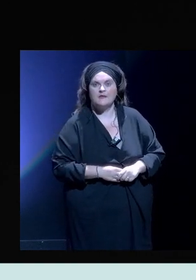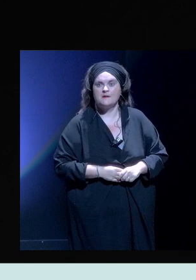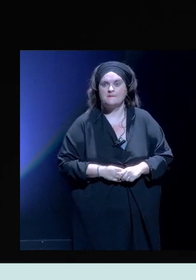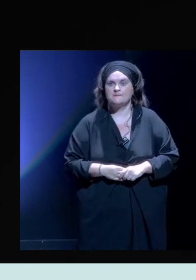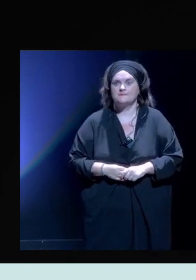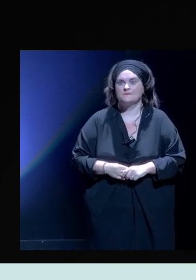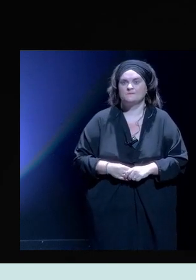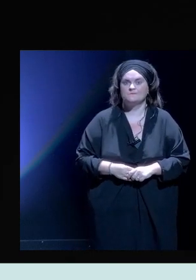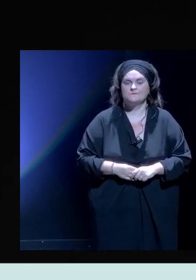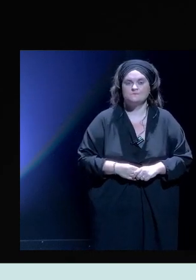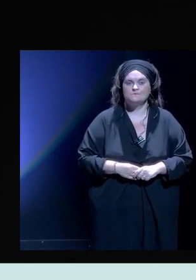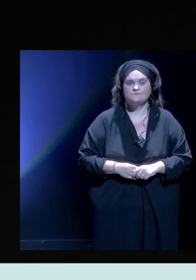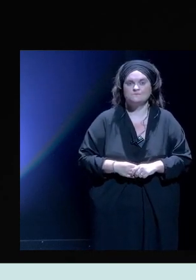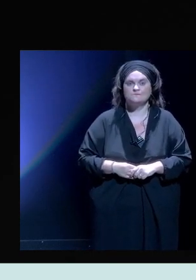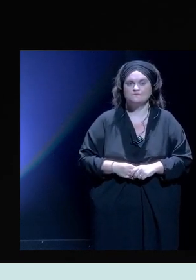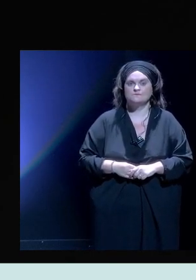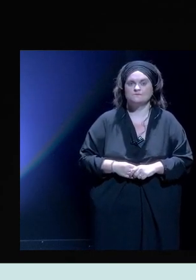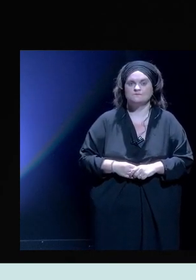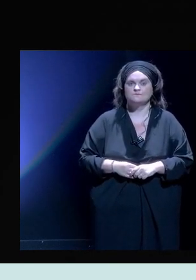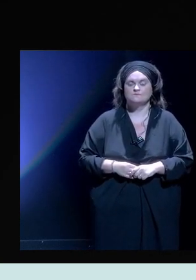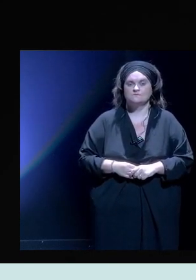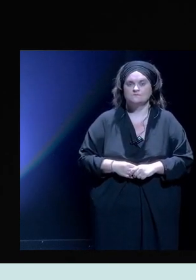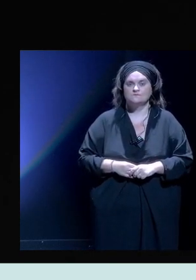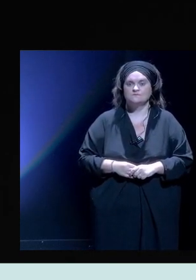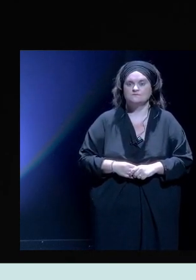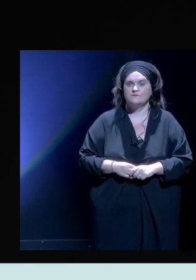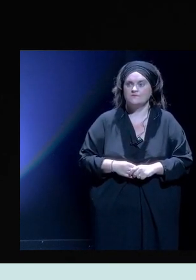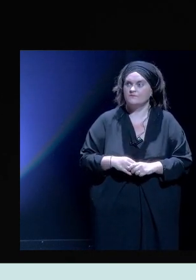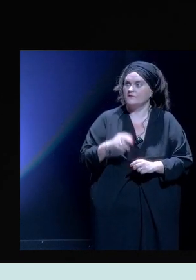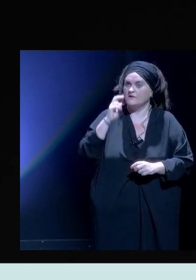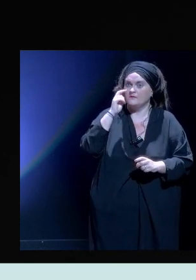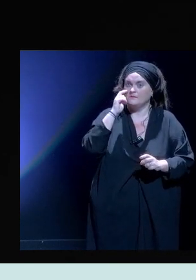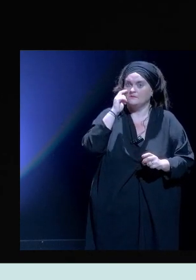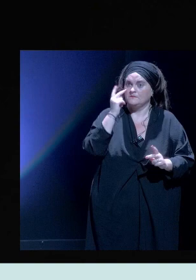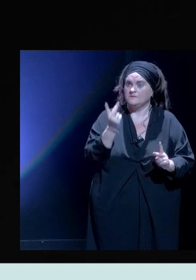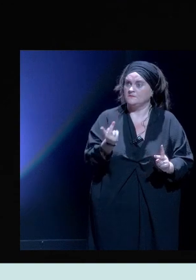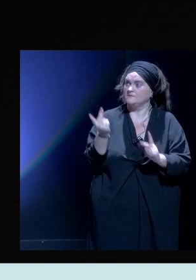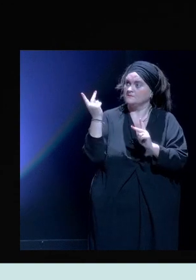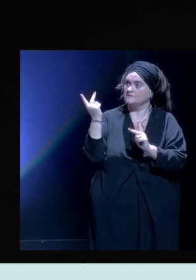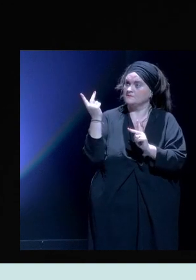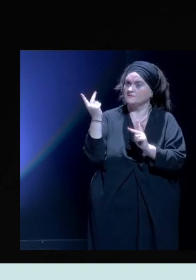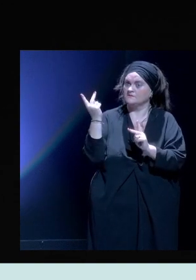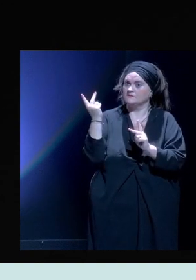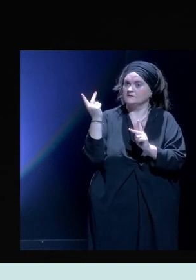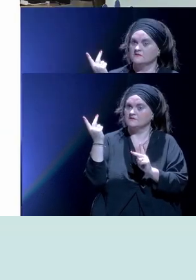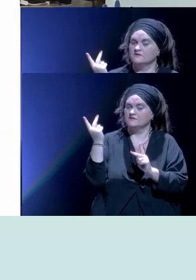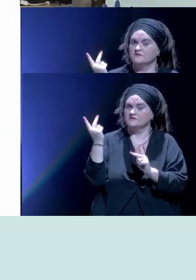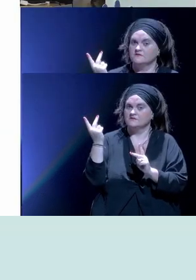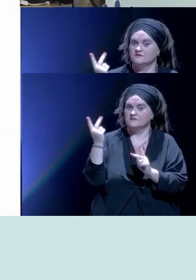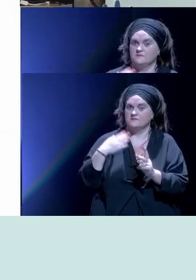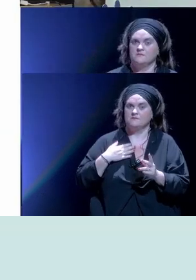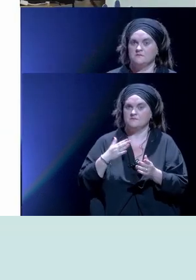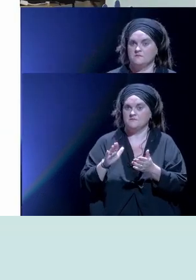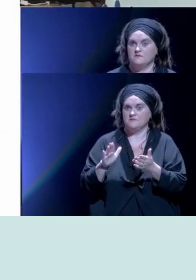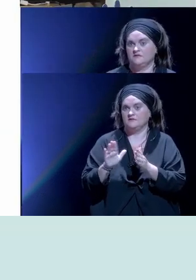Alors, je voici le la couverture. Aquí tenemos la portada de mi